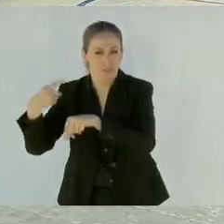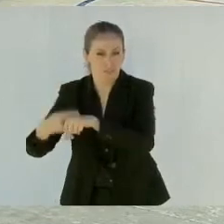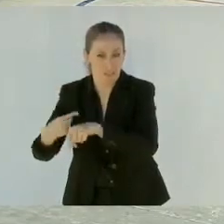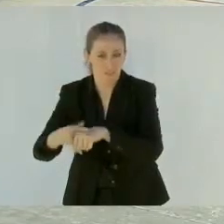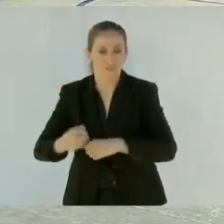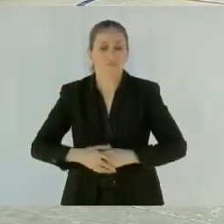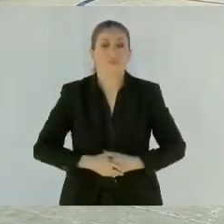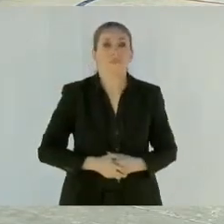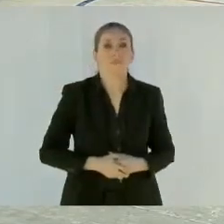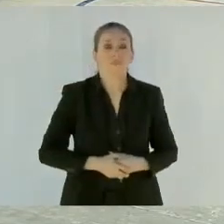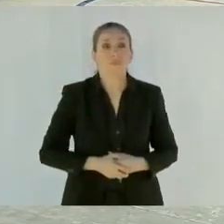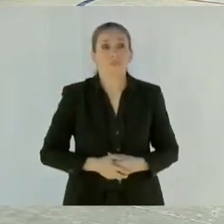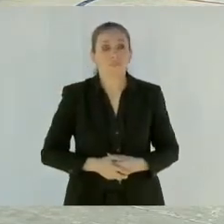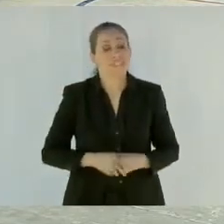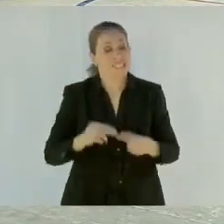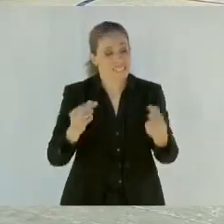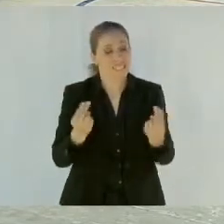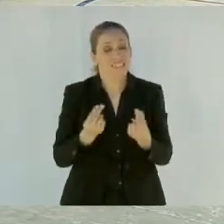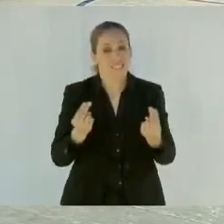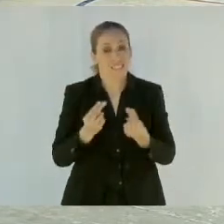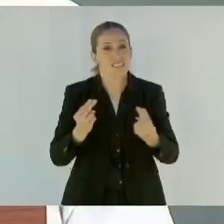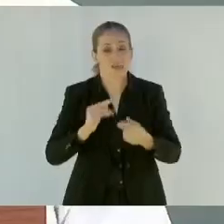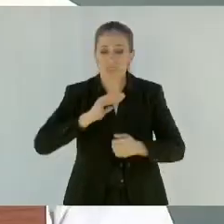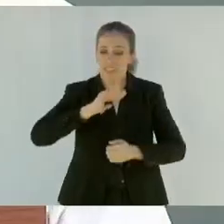necesitamos también terminar ya